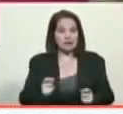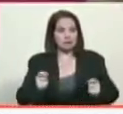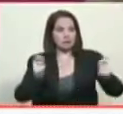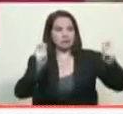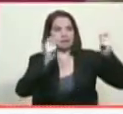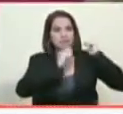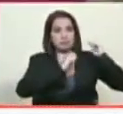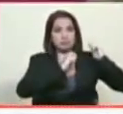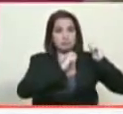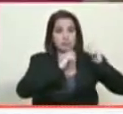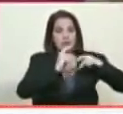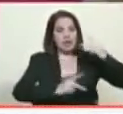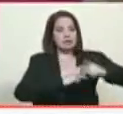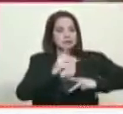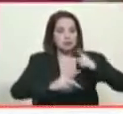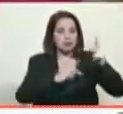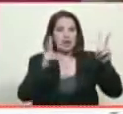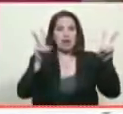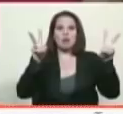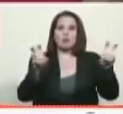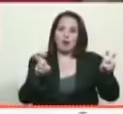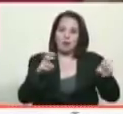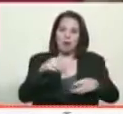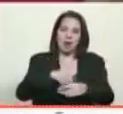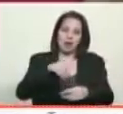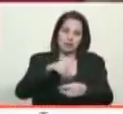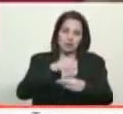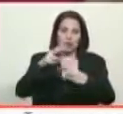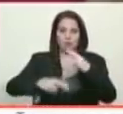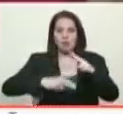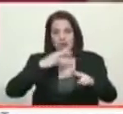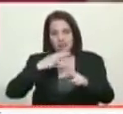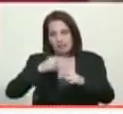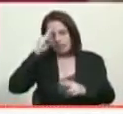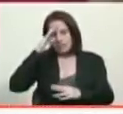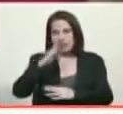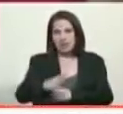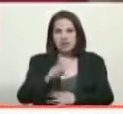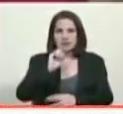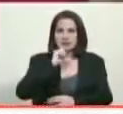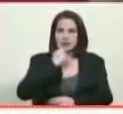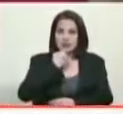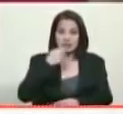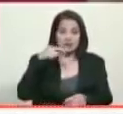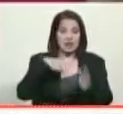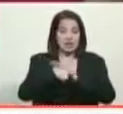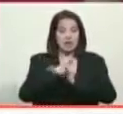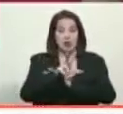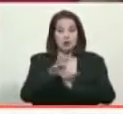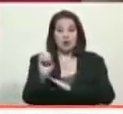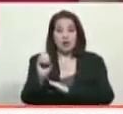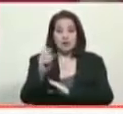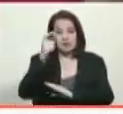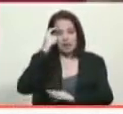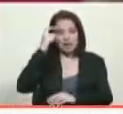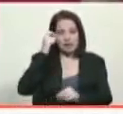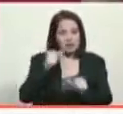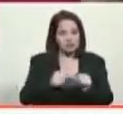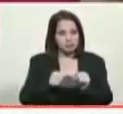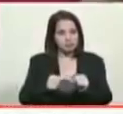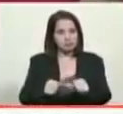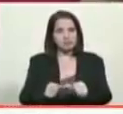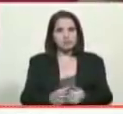se procederá a una nueva elección universal, directa y secreta, dentro de los 30 días consecutivos